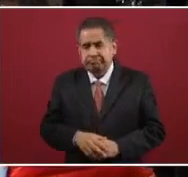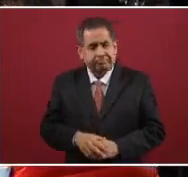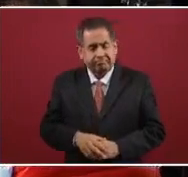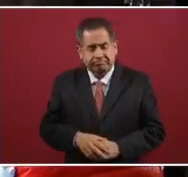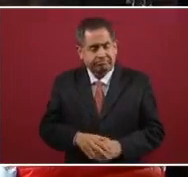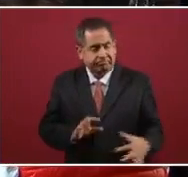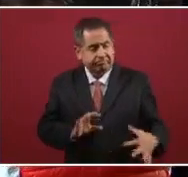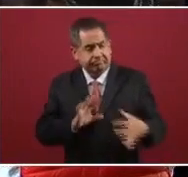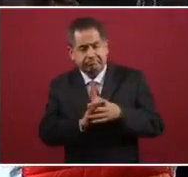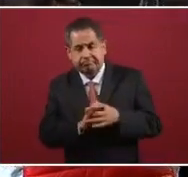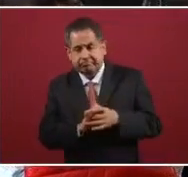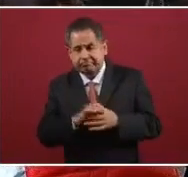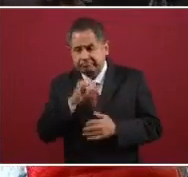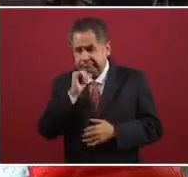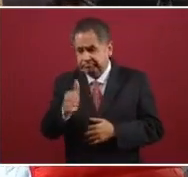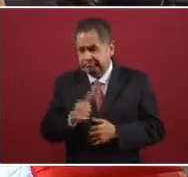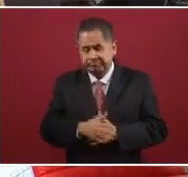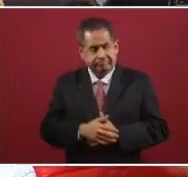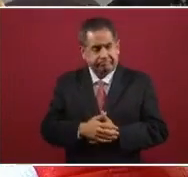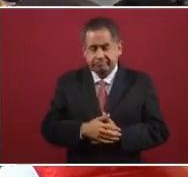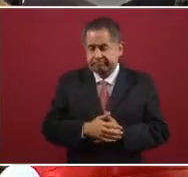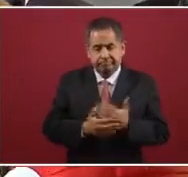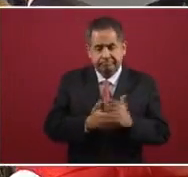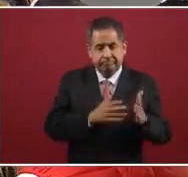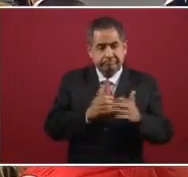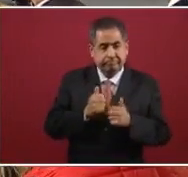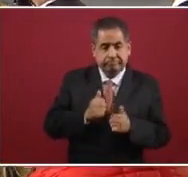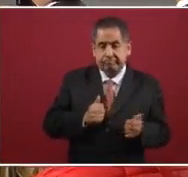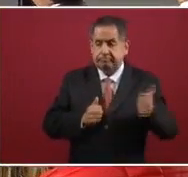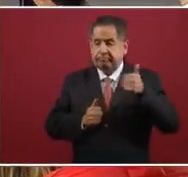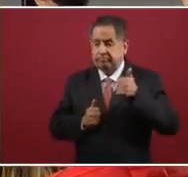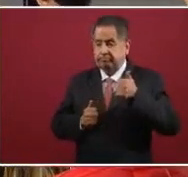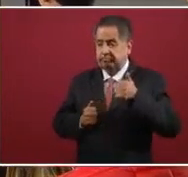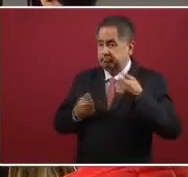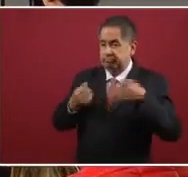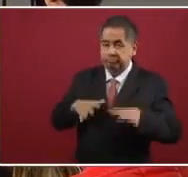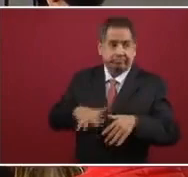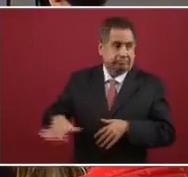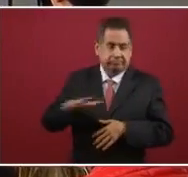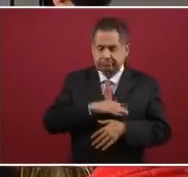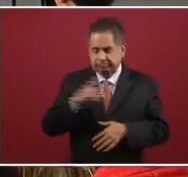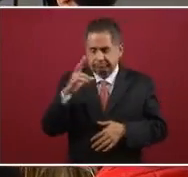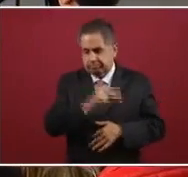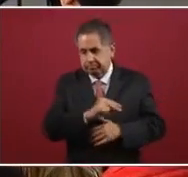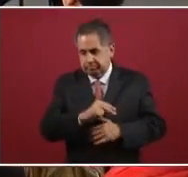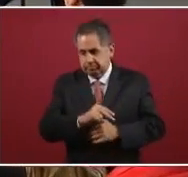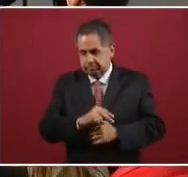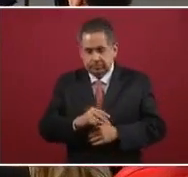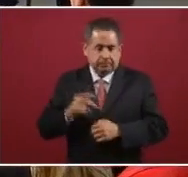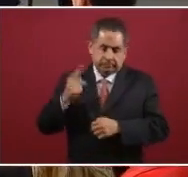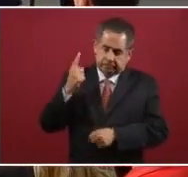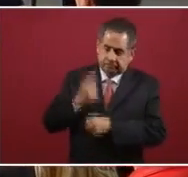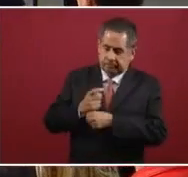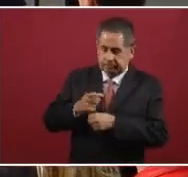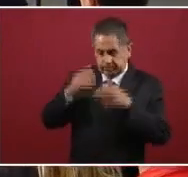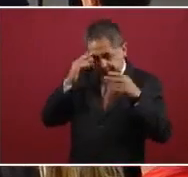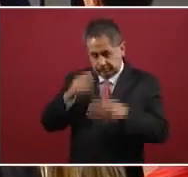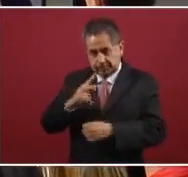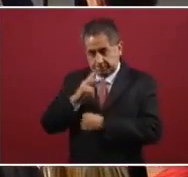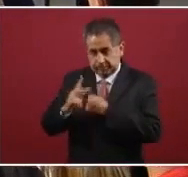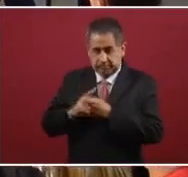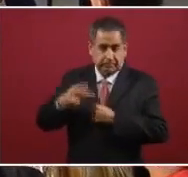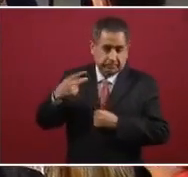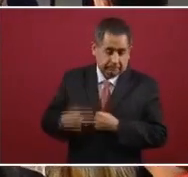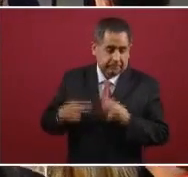va a estar por encima del interés general, del interés de la nación, del interés